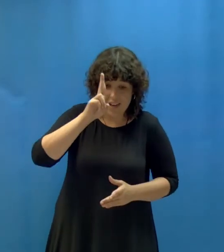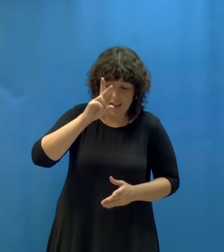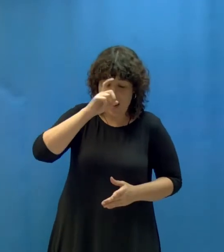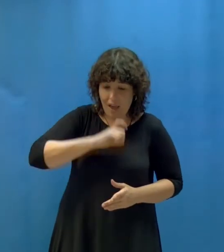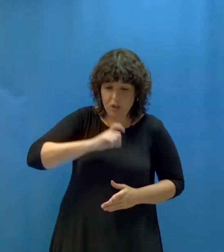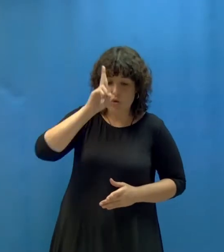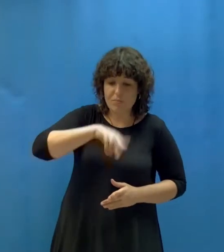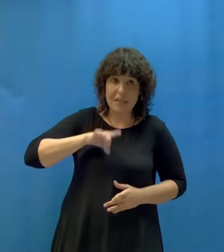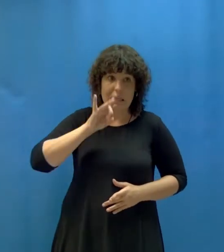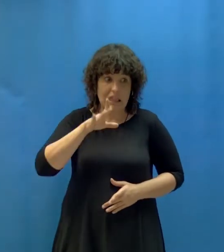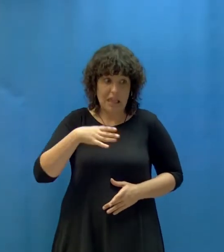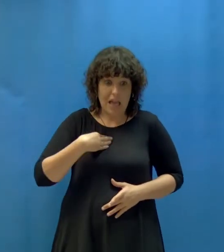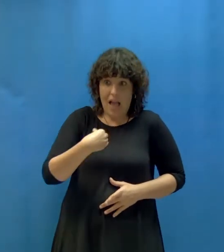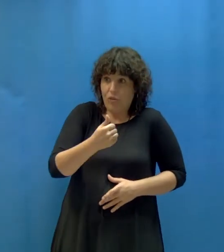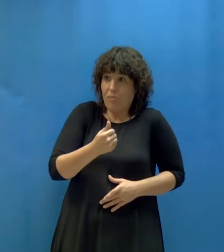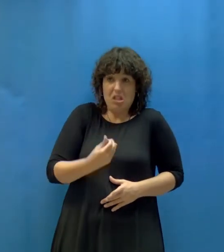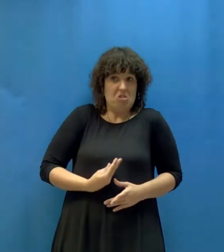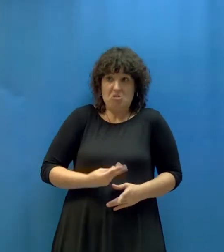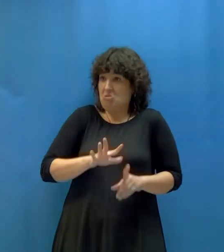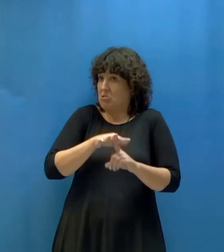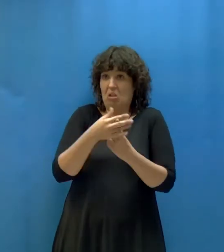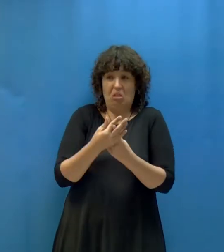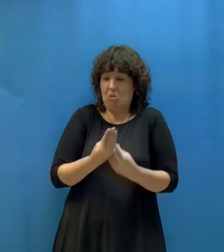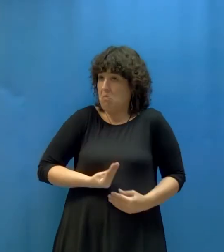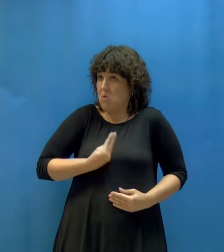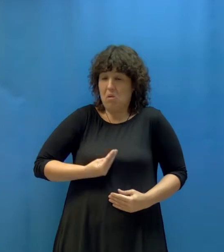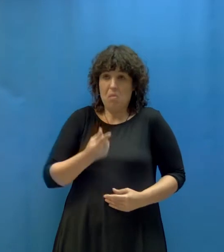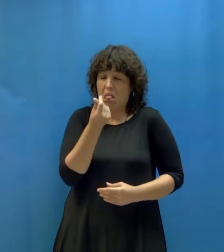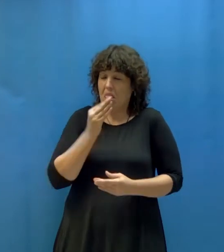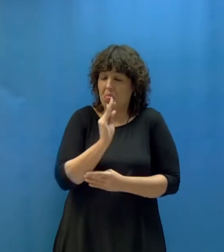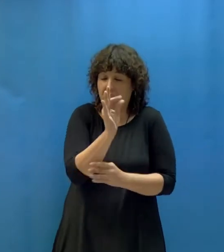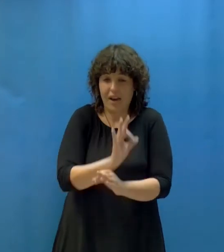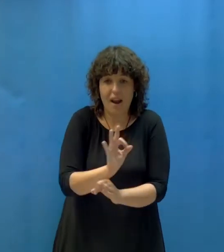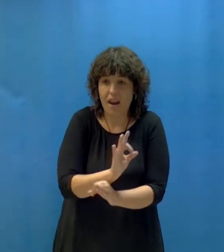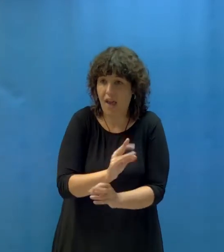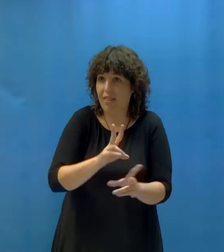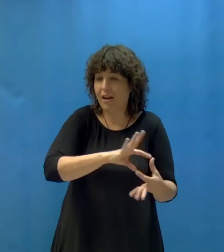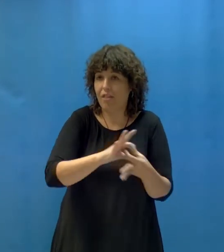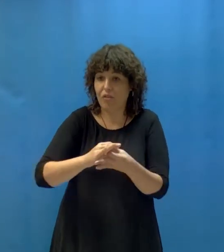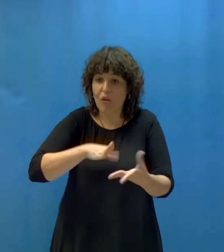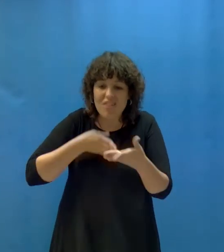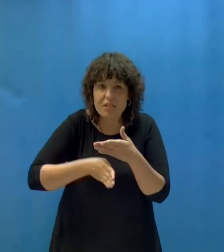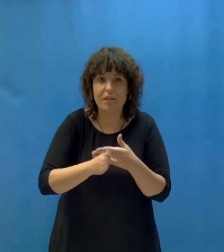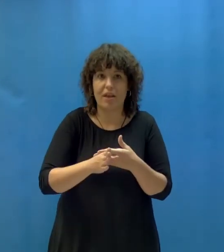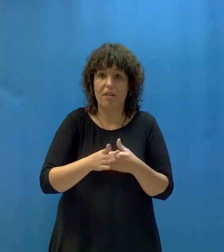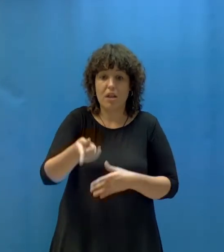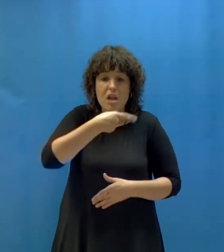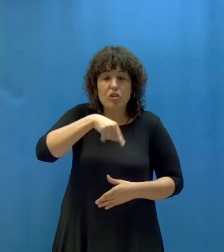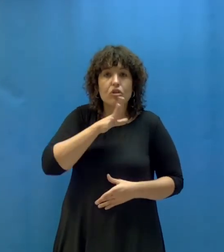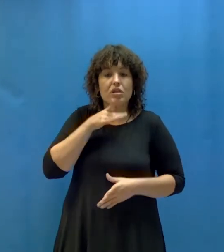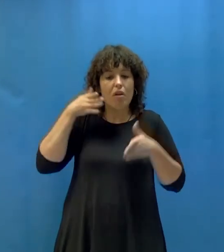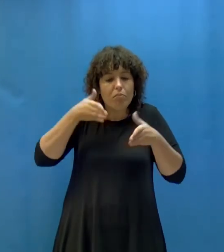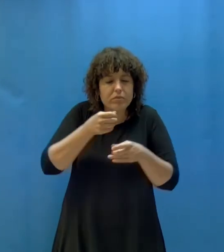ni se había preocupado ni había invertido un solo euro en materia de accesibilidad. Por lo tanto, estamos trabajando no solo en el